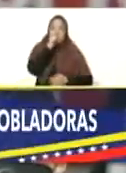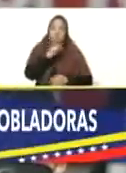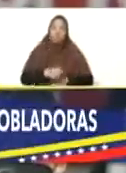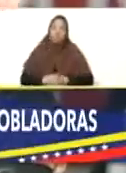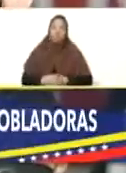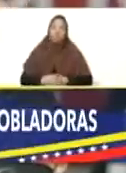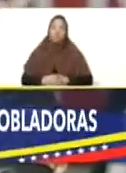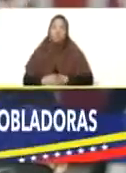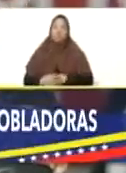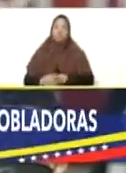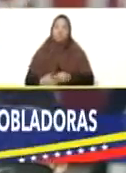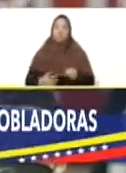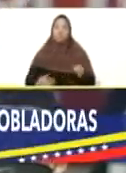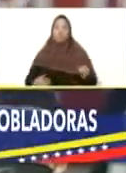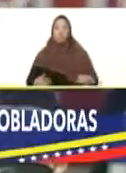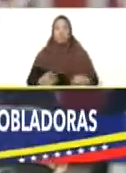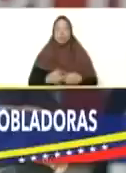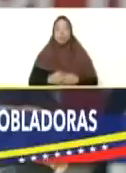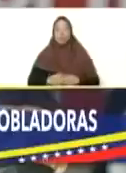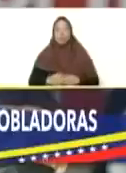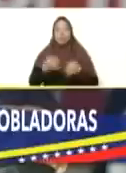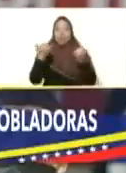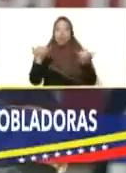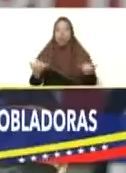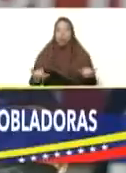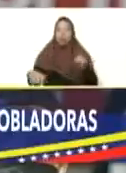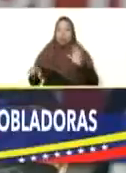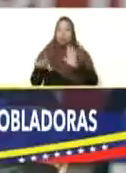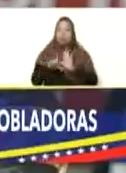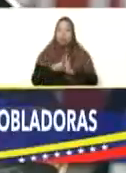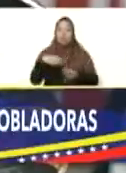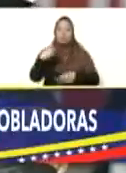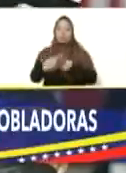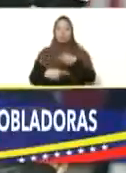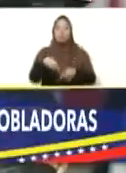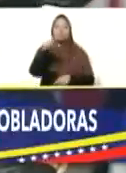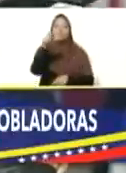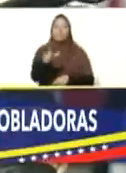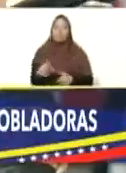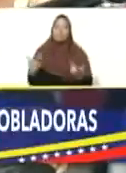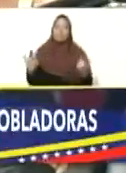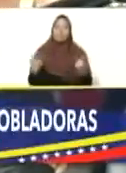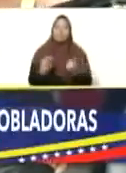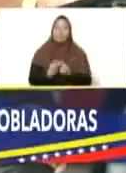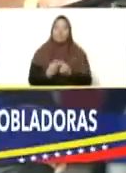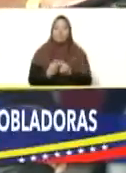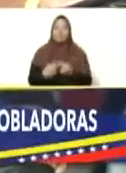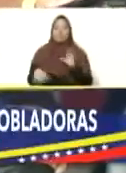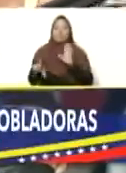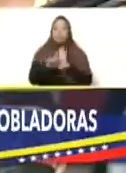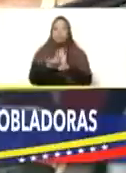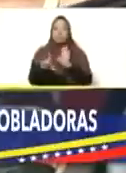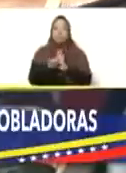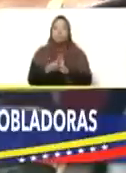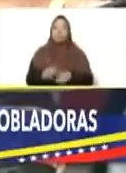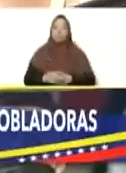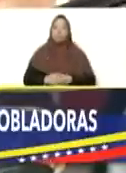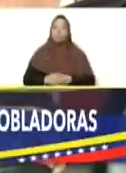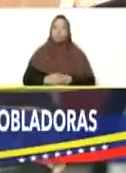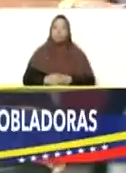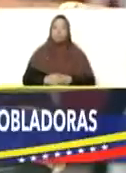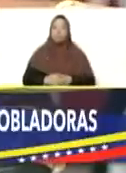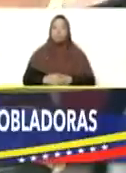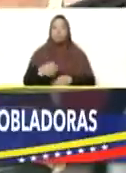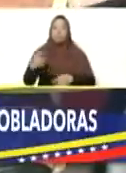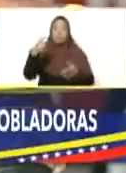también esta iniciativa nuestra legislativa popular que la metimos con firmas y todos las ley de regulación de los